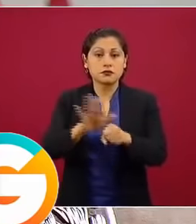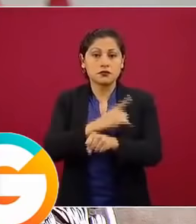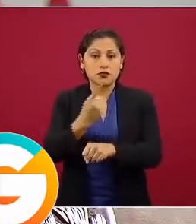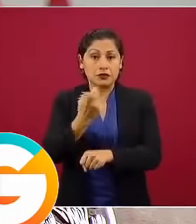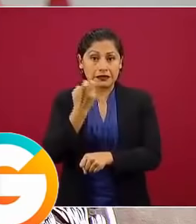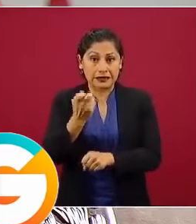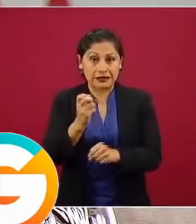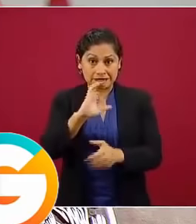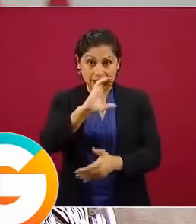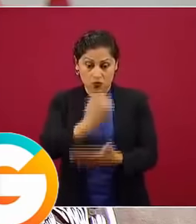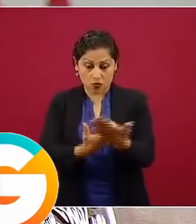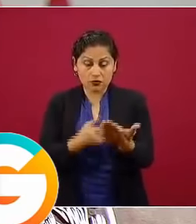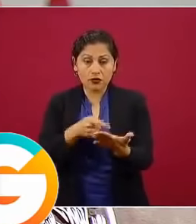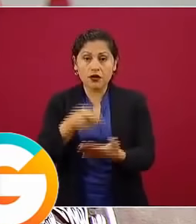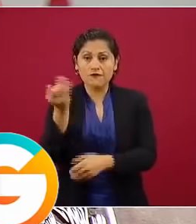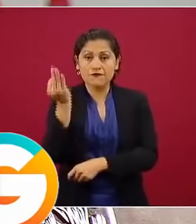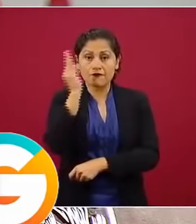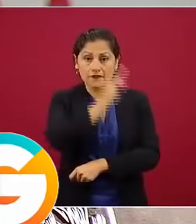De que se